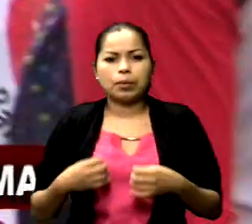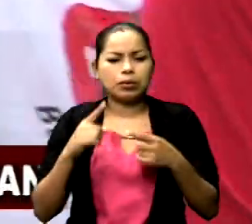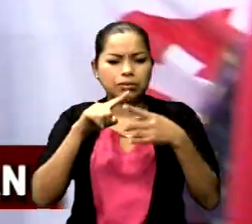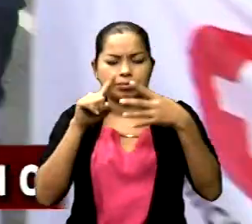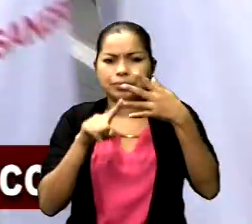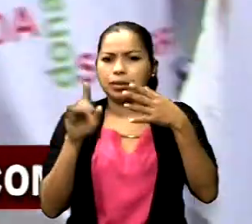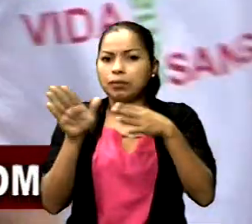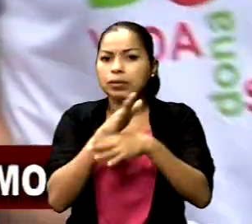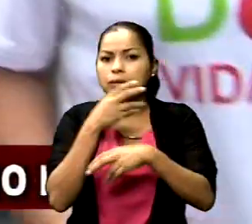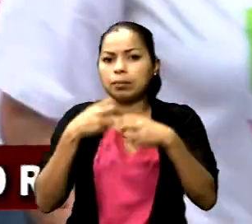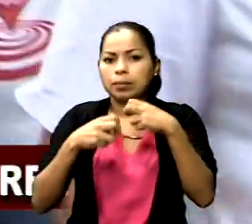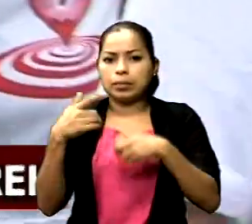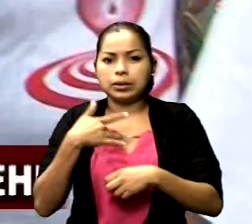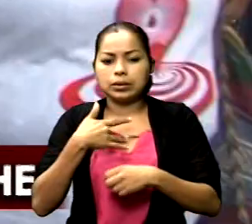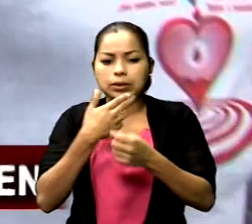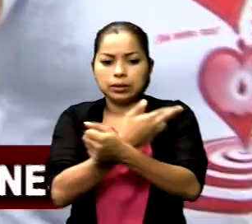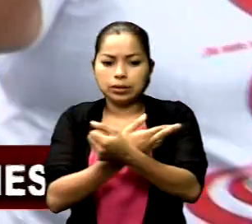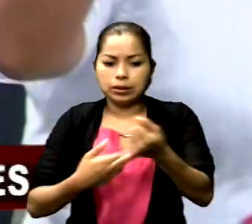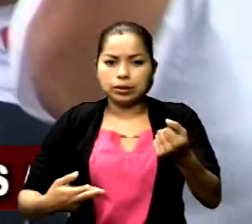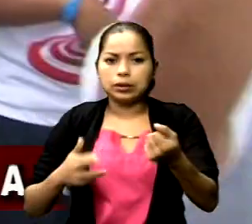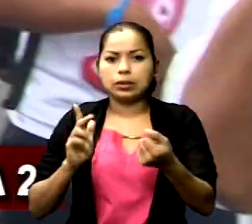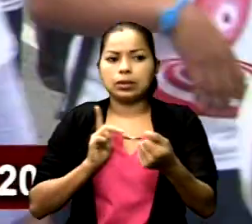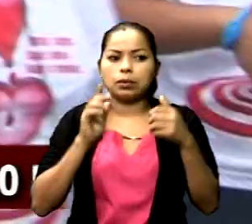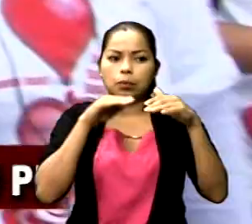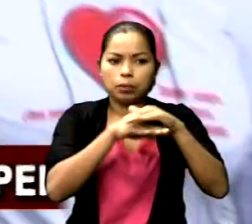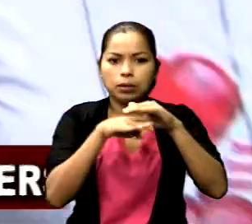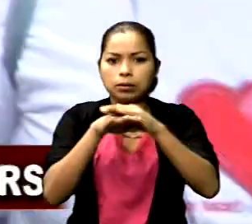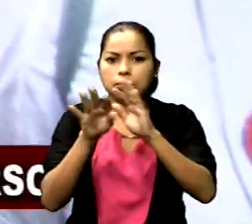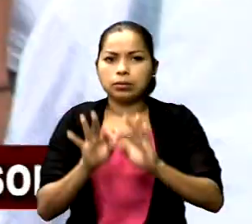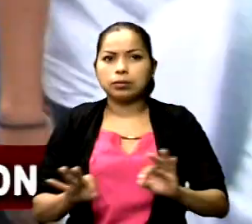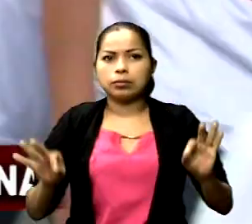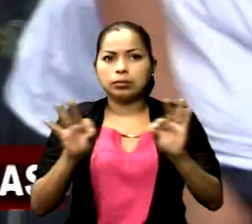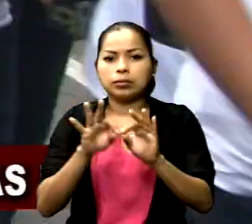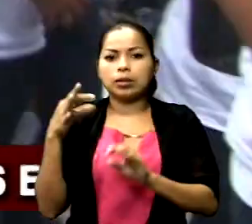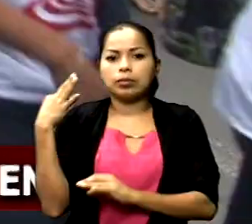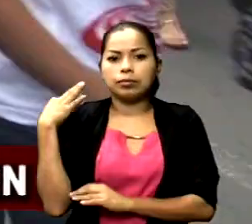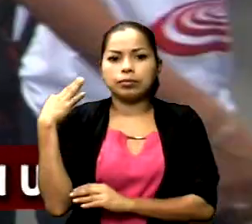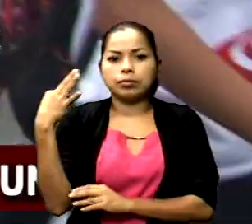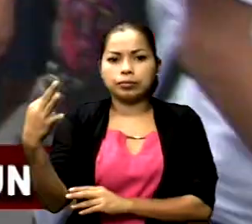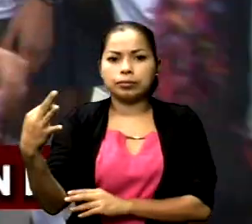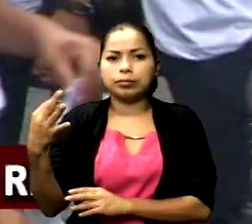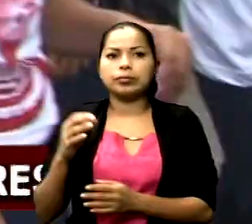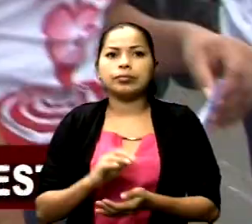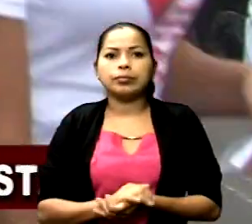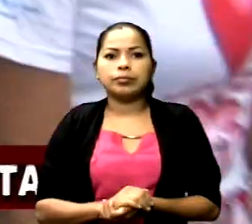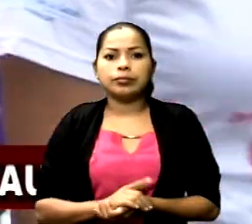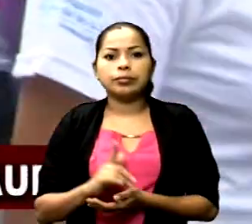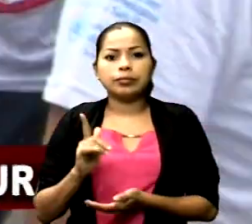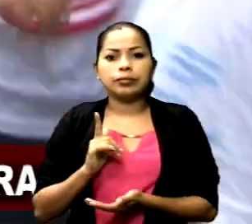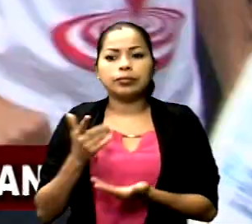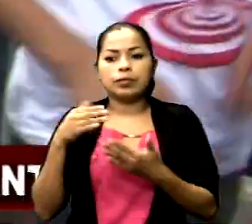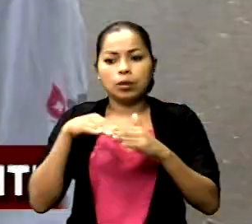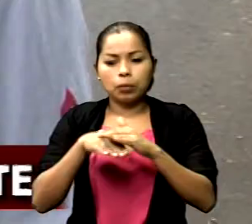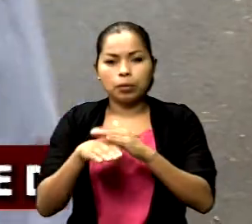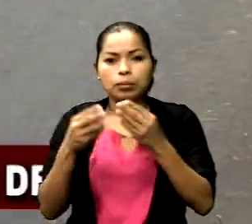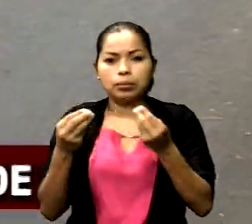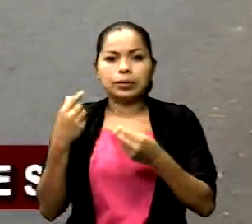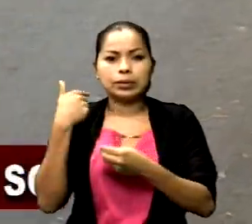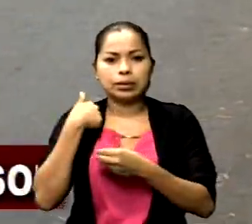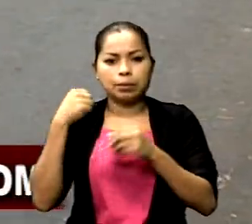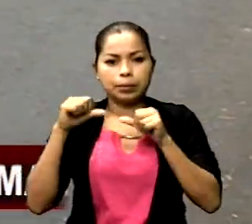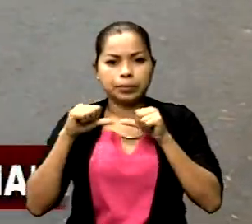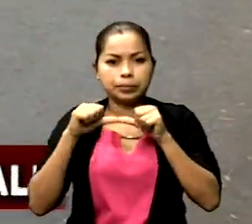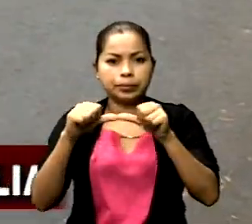Entonces necesitamos en el país tener una buena cantidad de donantes voluntarios de sangre que garanticen el suministro adecuado todo el